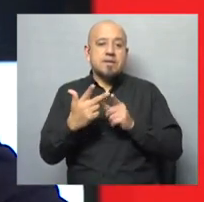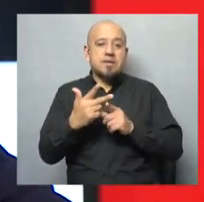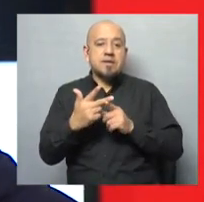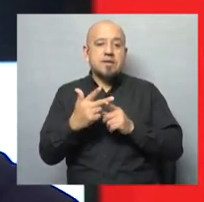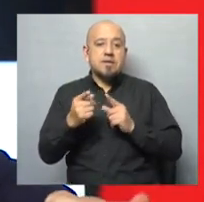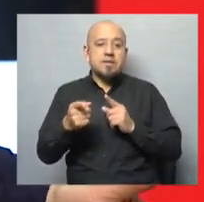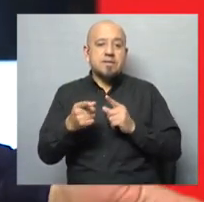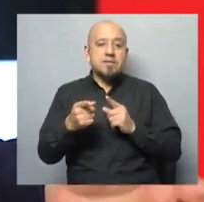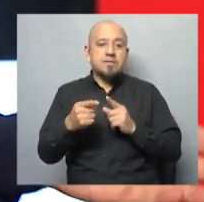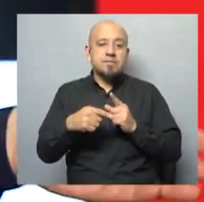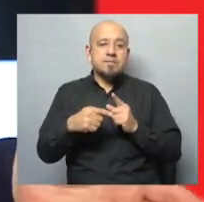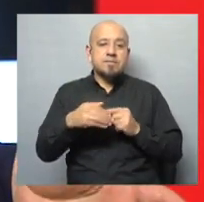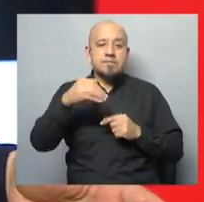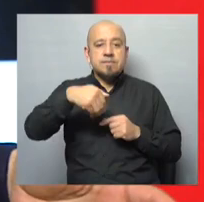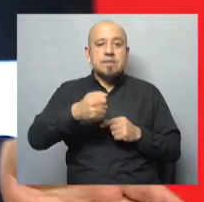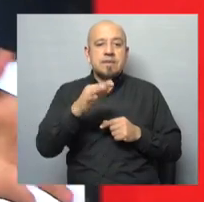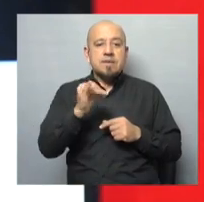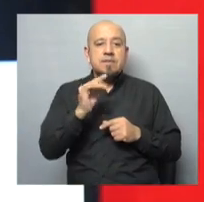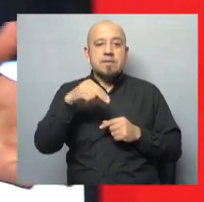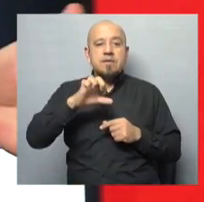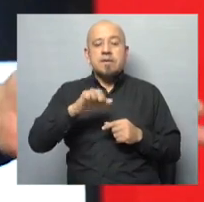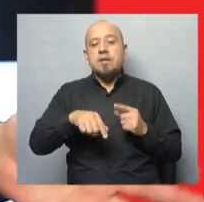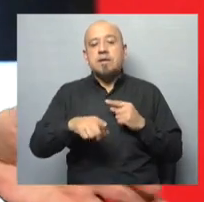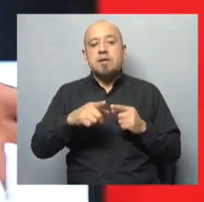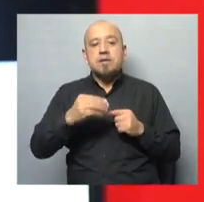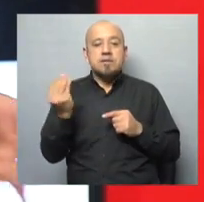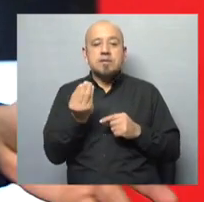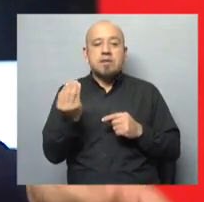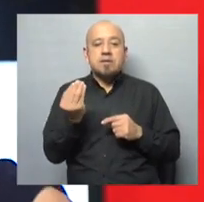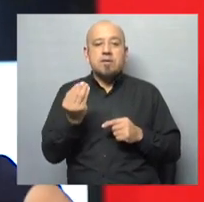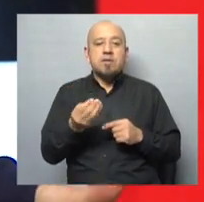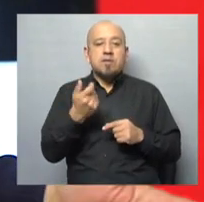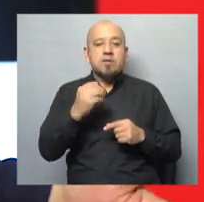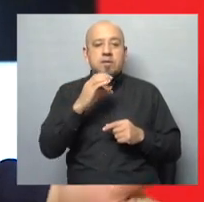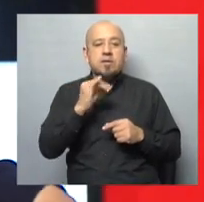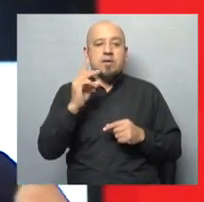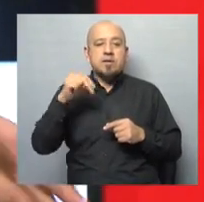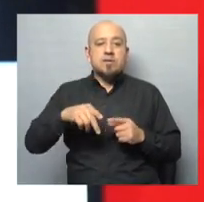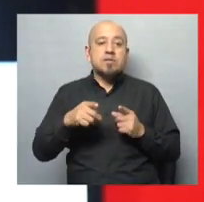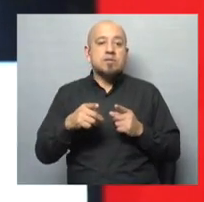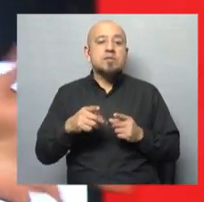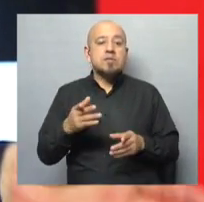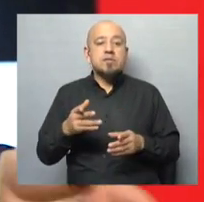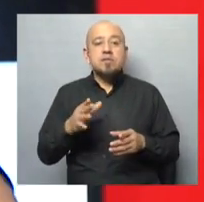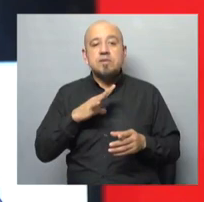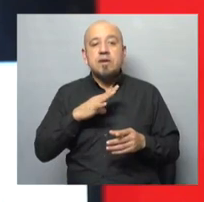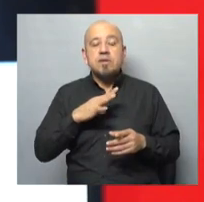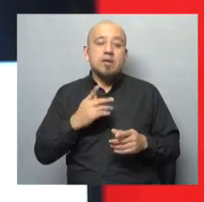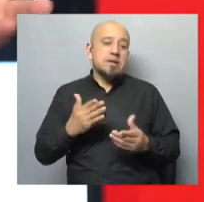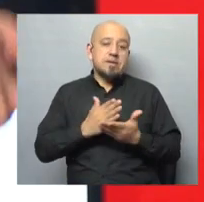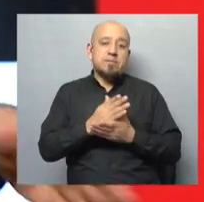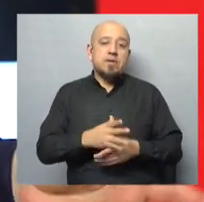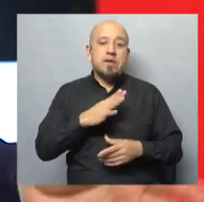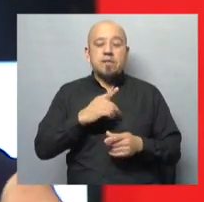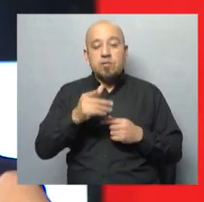la madrina de la máquina de superacción y el sábado de súper acción y todas esas cosas y siempre western western